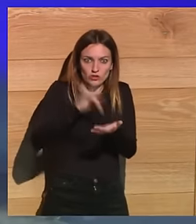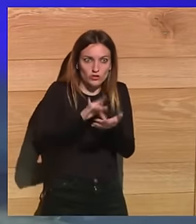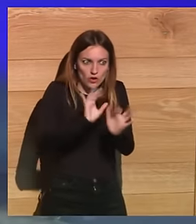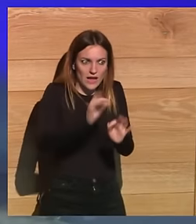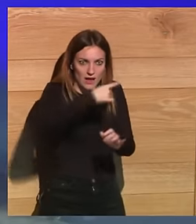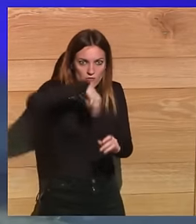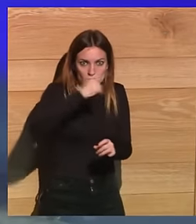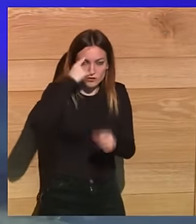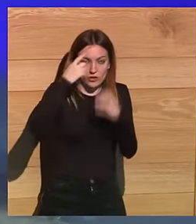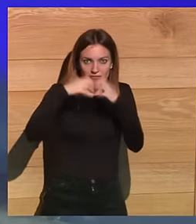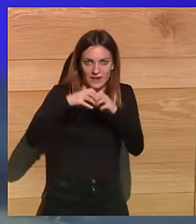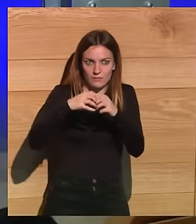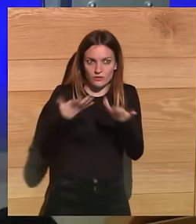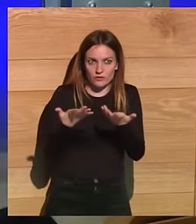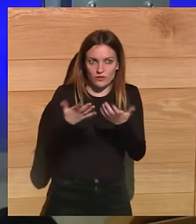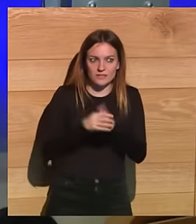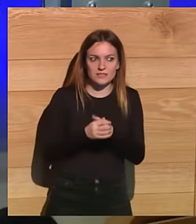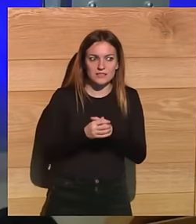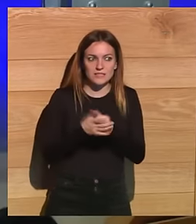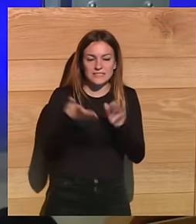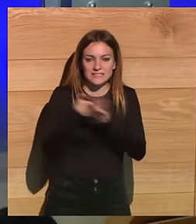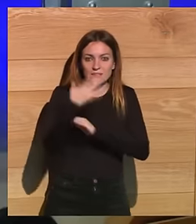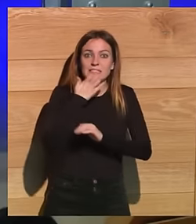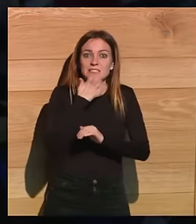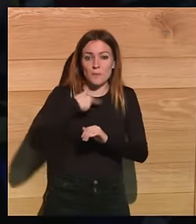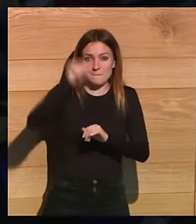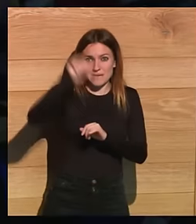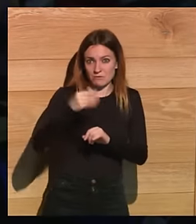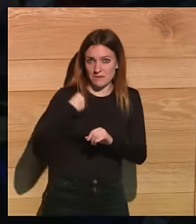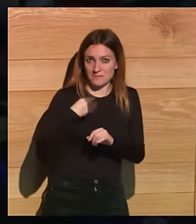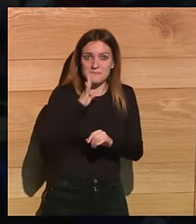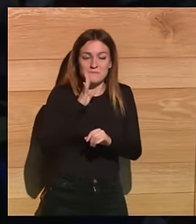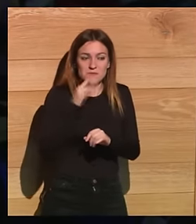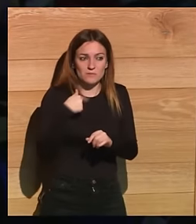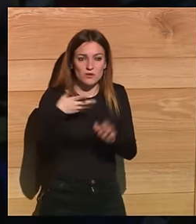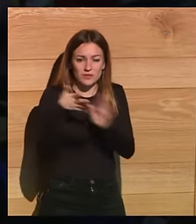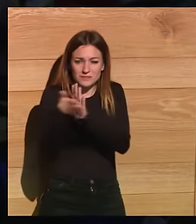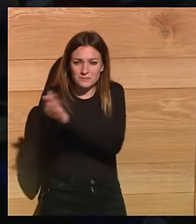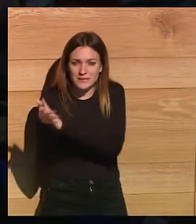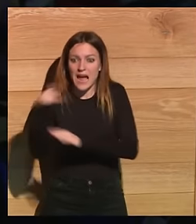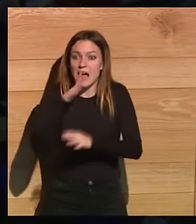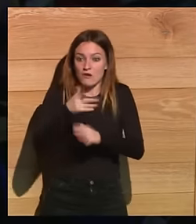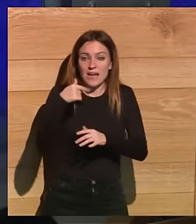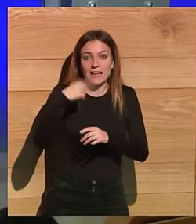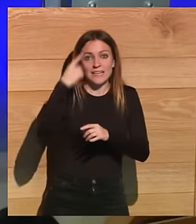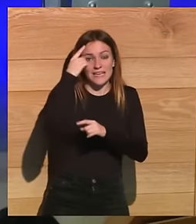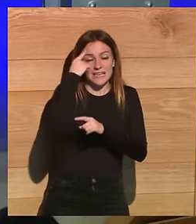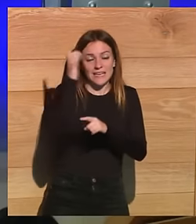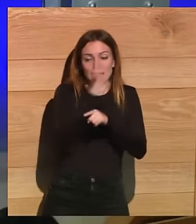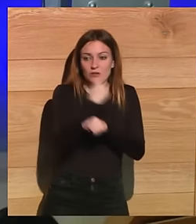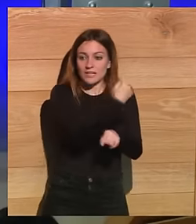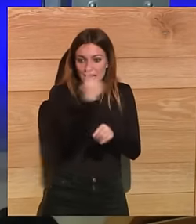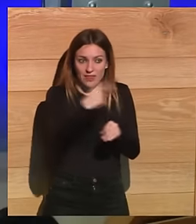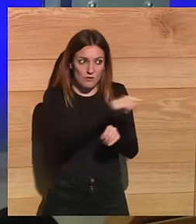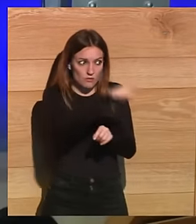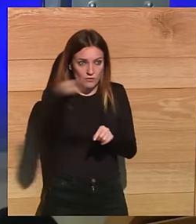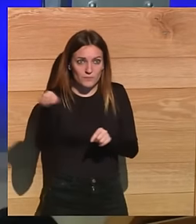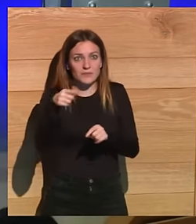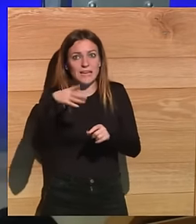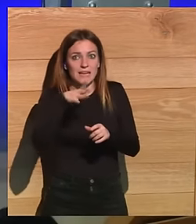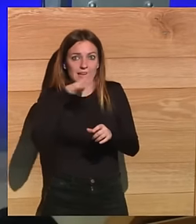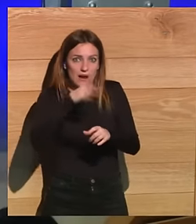Luke Skywalker, entonces tenéis unas neuronas que se están activando, que son las que se encargan de Luke Skywalker y te dan lo que es el significado de Luke